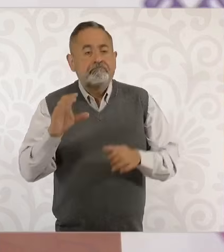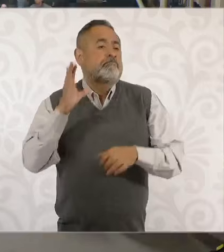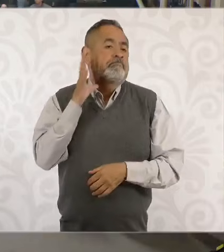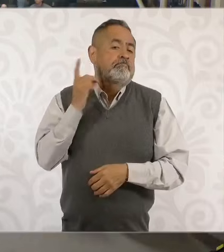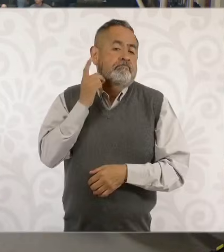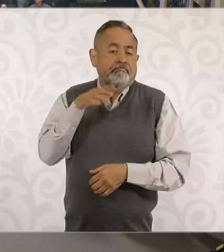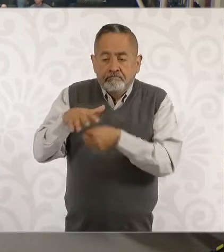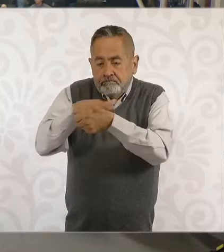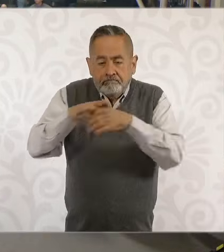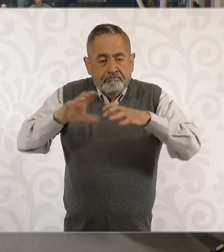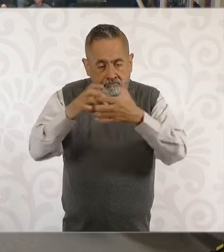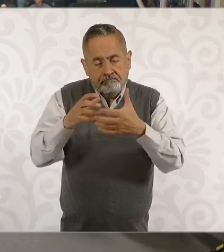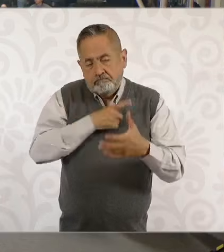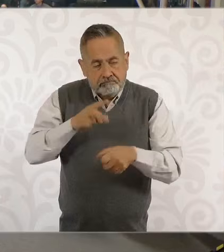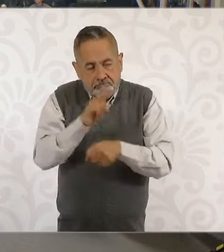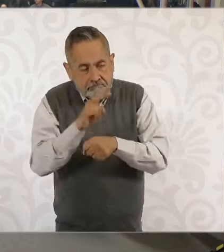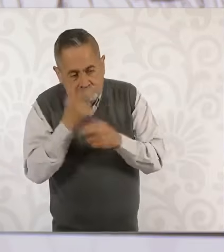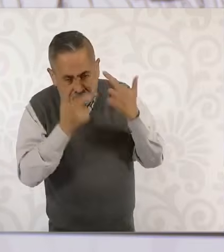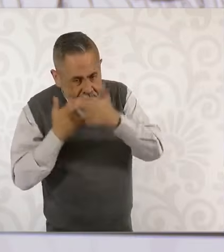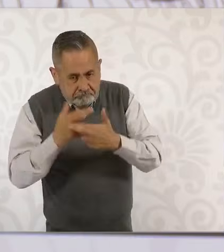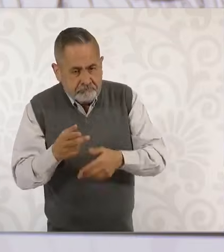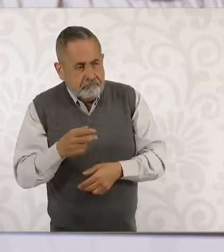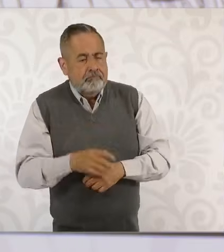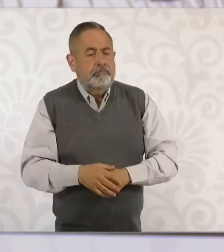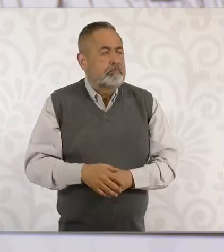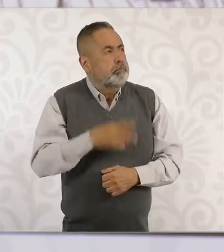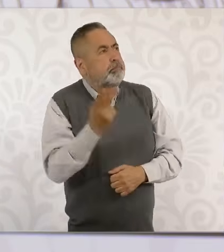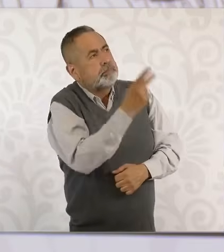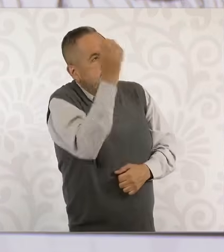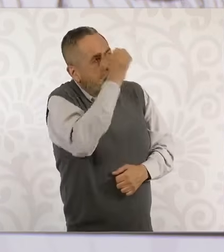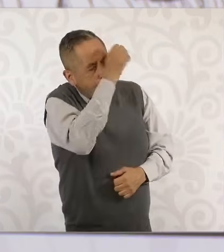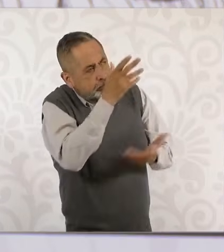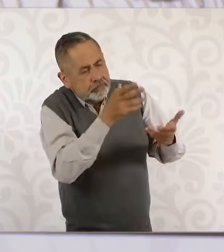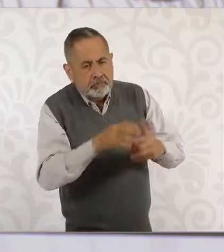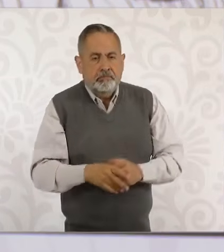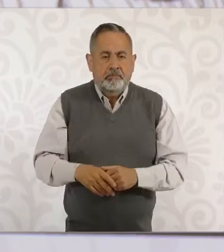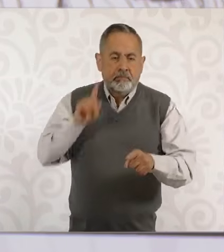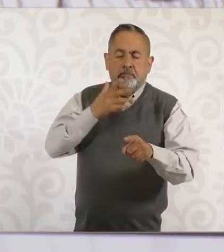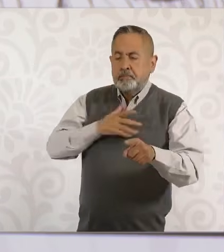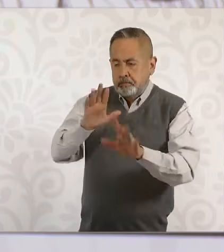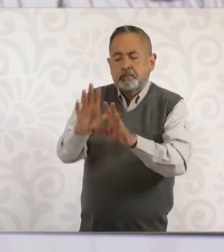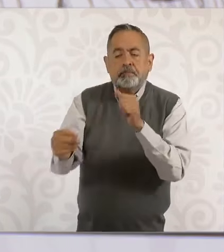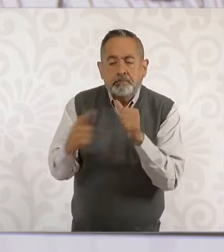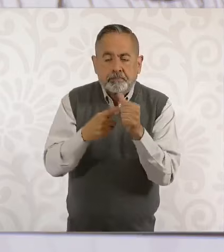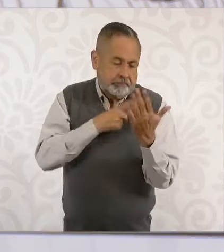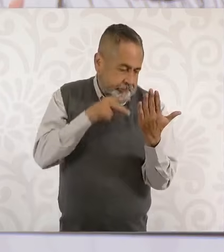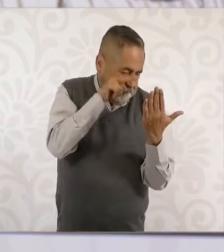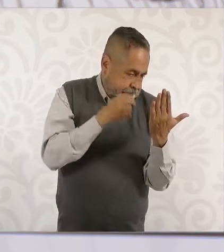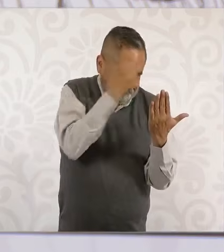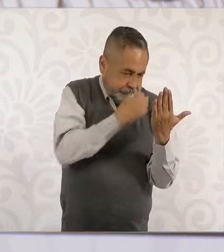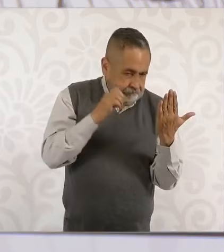¿Qué opina frente a todo esto, Presidenta? Bueno, primero hay que revisar el caso, ¿verdad?, para poder opinar, pero no, en